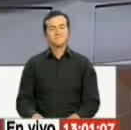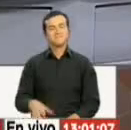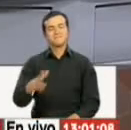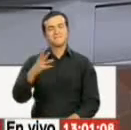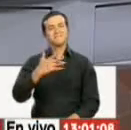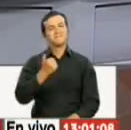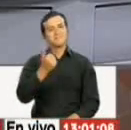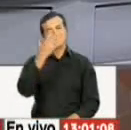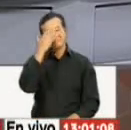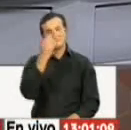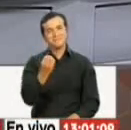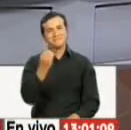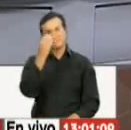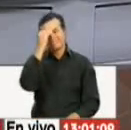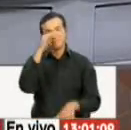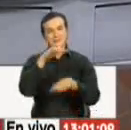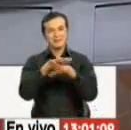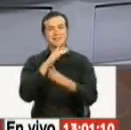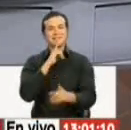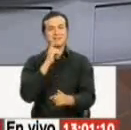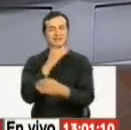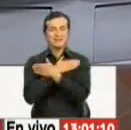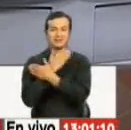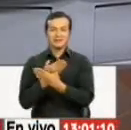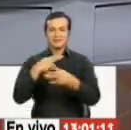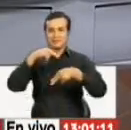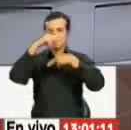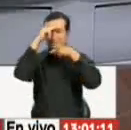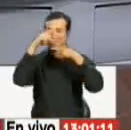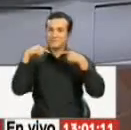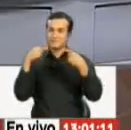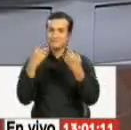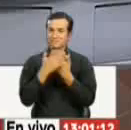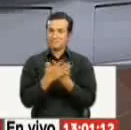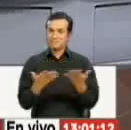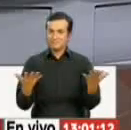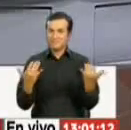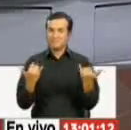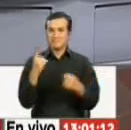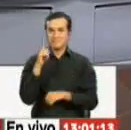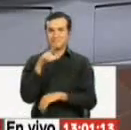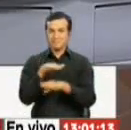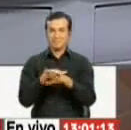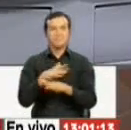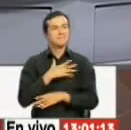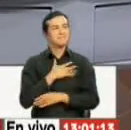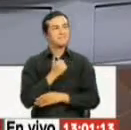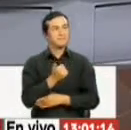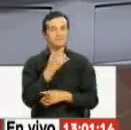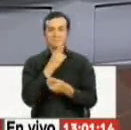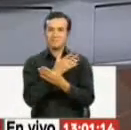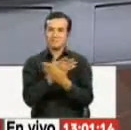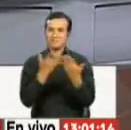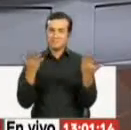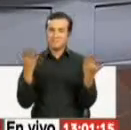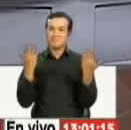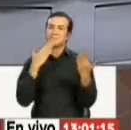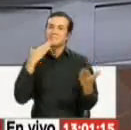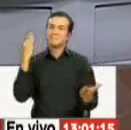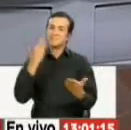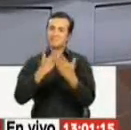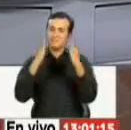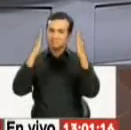muy buenas tardes bienvenidos a su noticiero telediario de mayoría que tal valeria como éstas son estancia amigos televidentes gracias